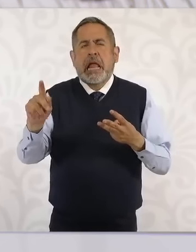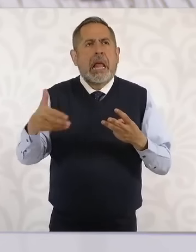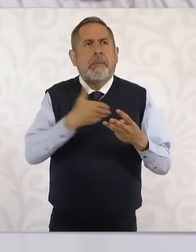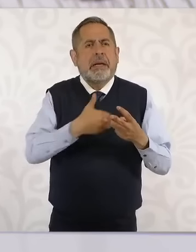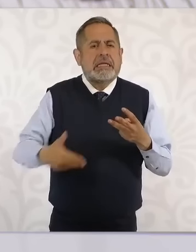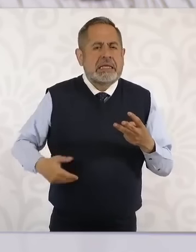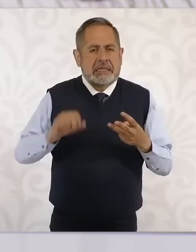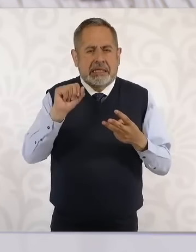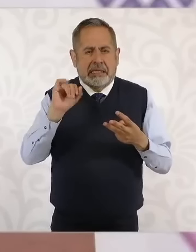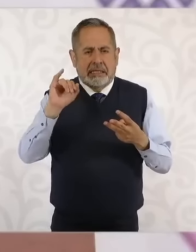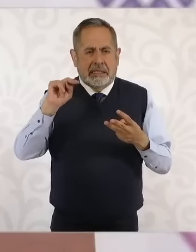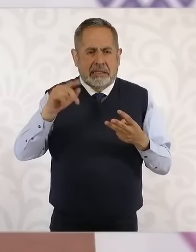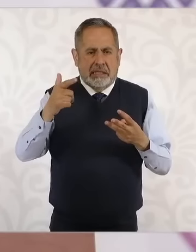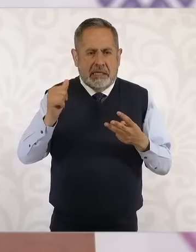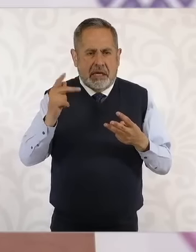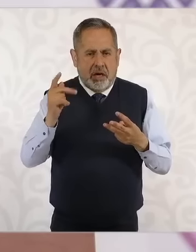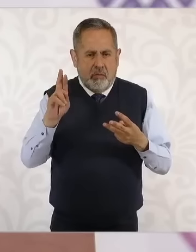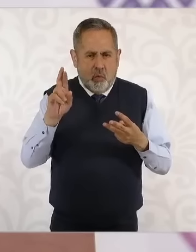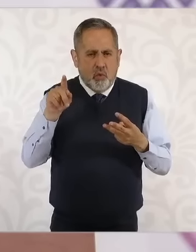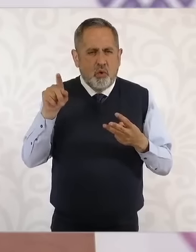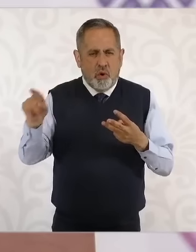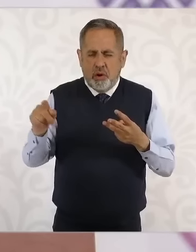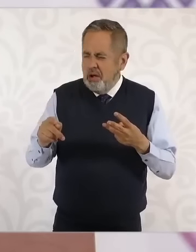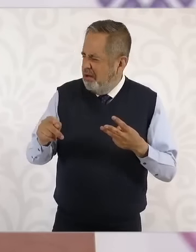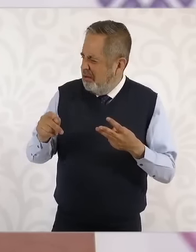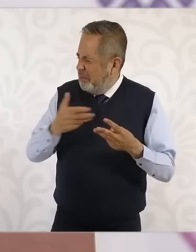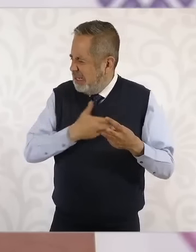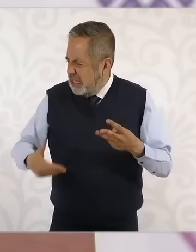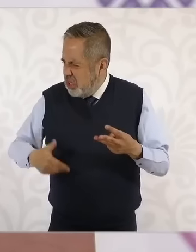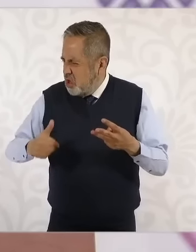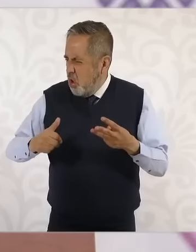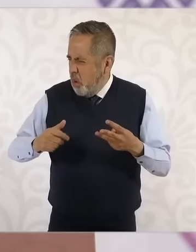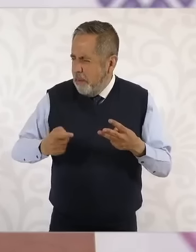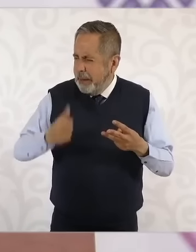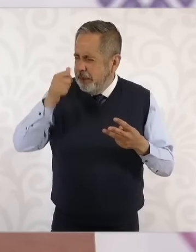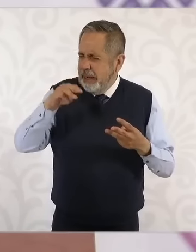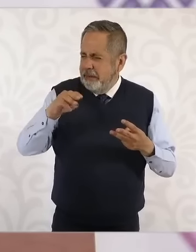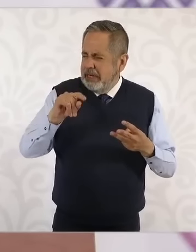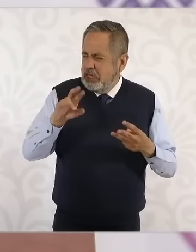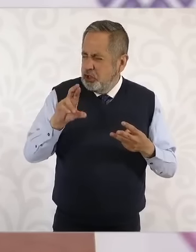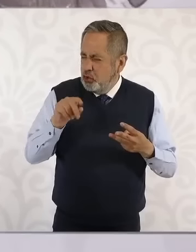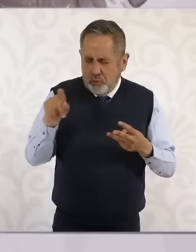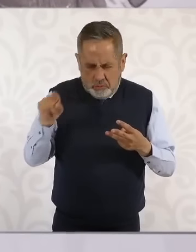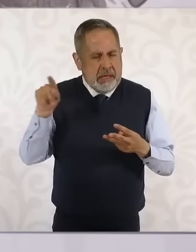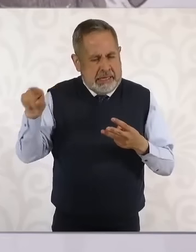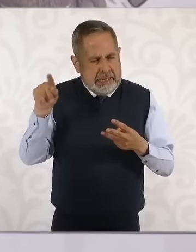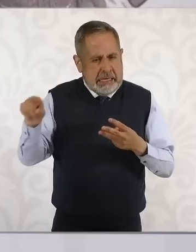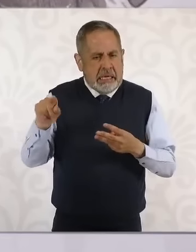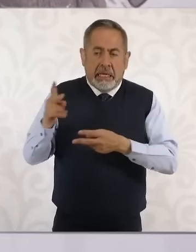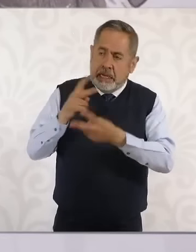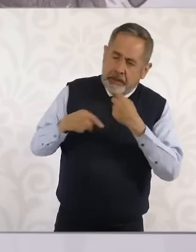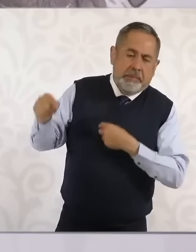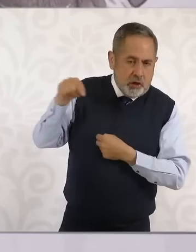presidente de Singapur, o primer ministro de Singapur,